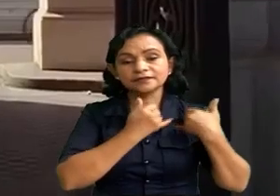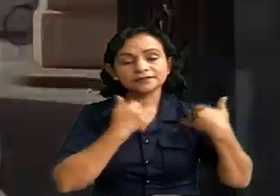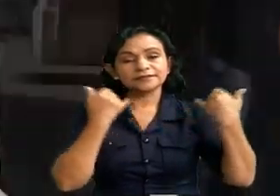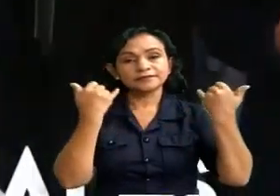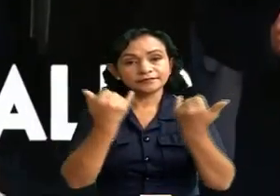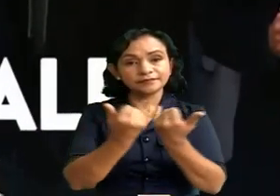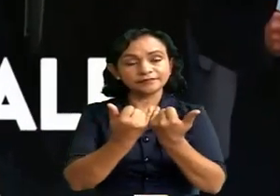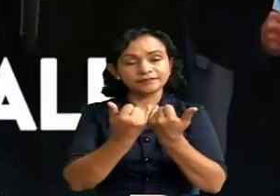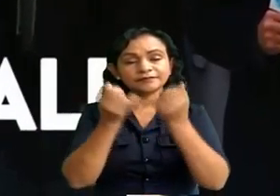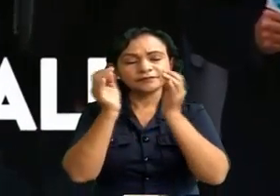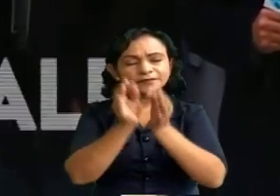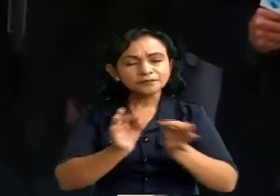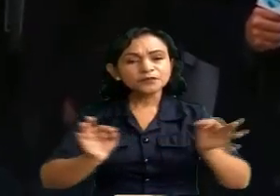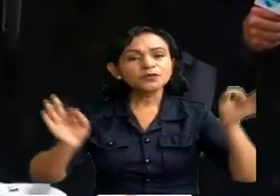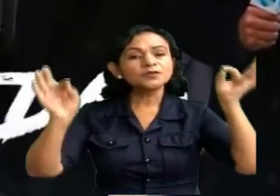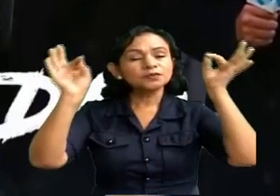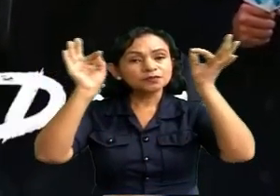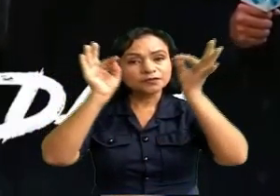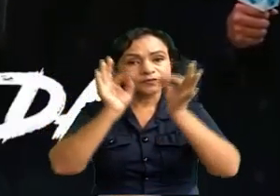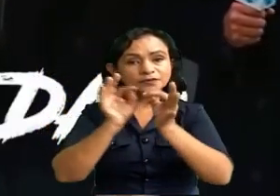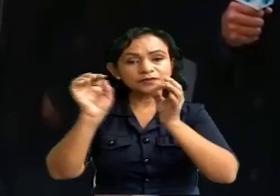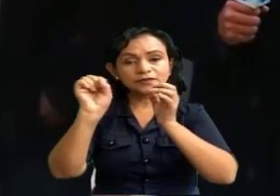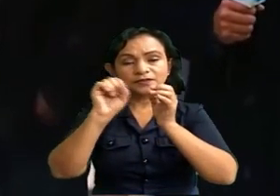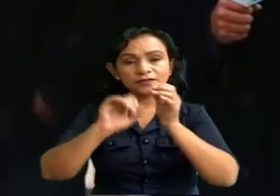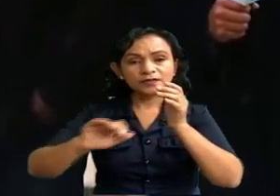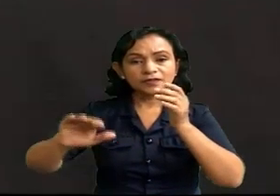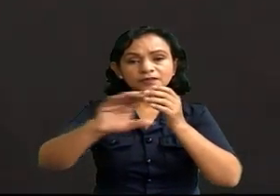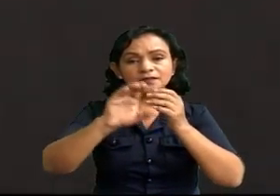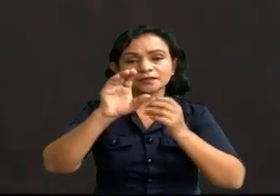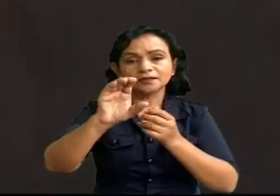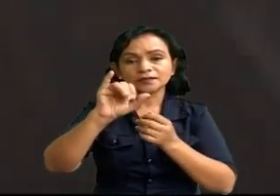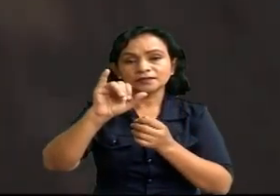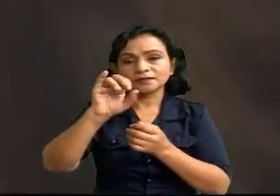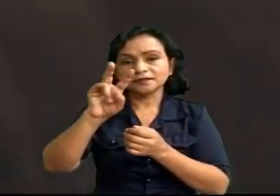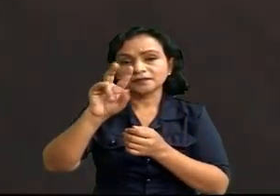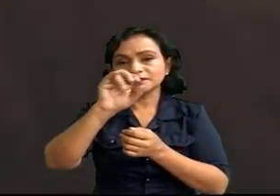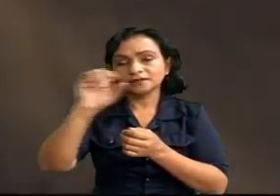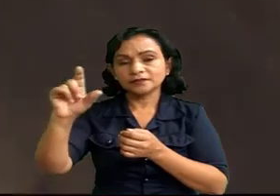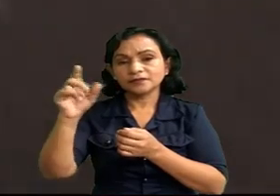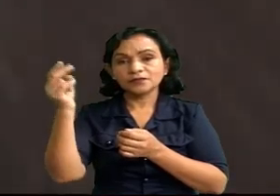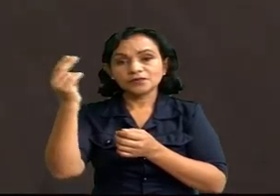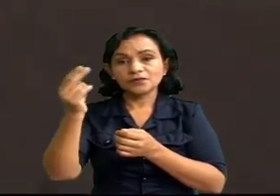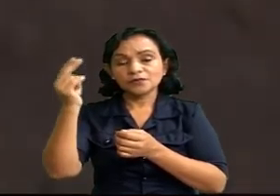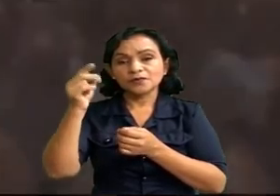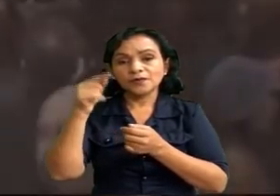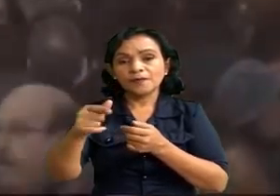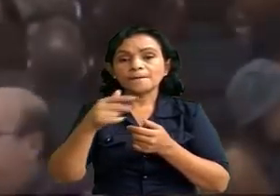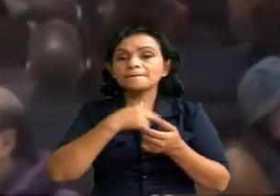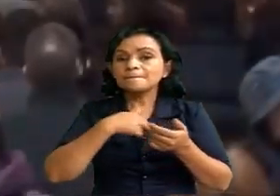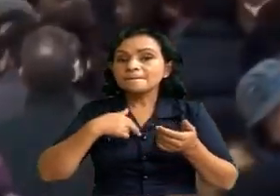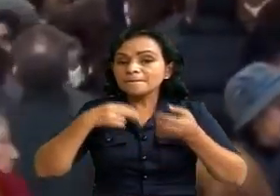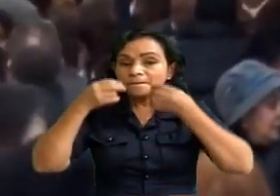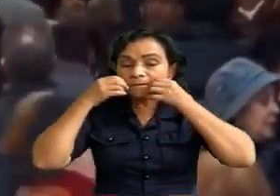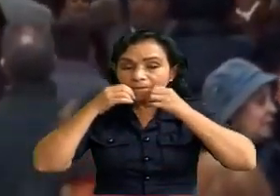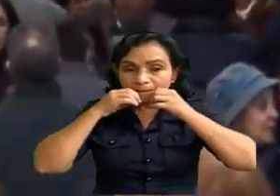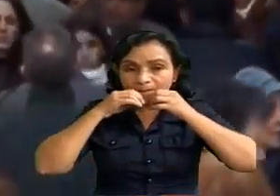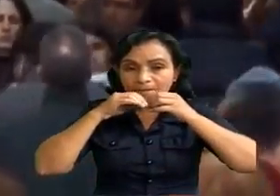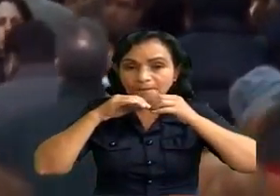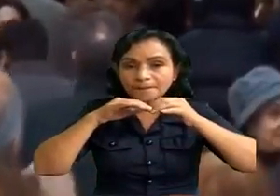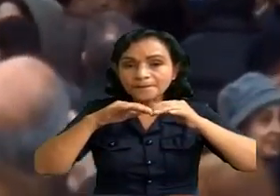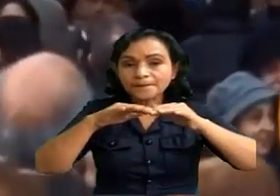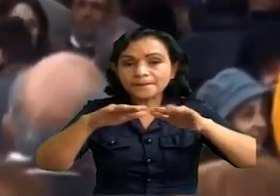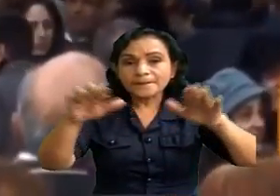instituciones fundamentales de la sociedad civil usadas por esta para difundir a